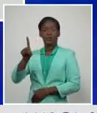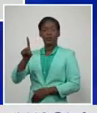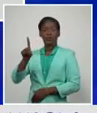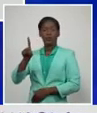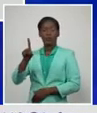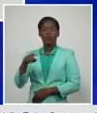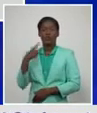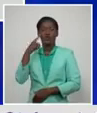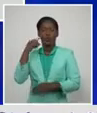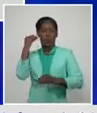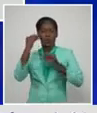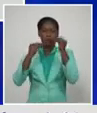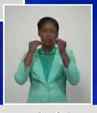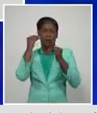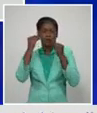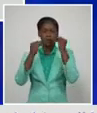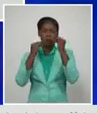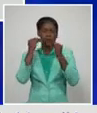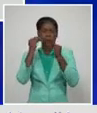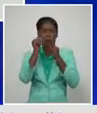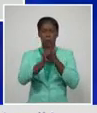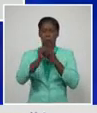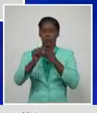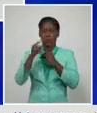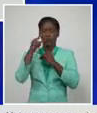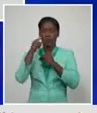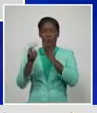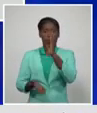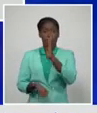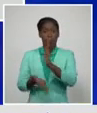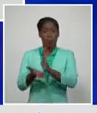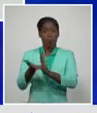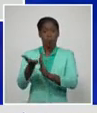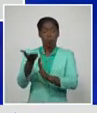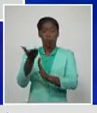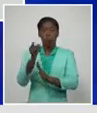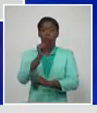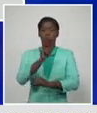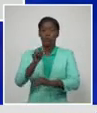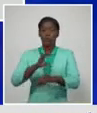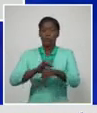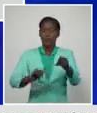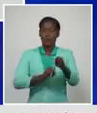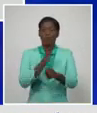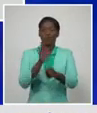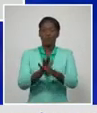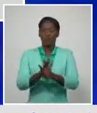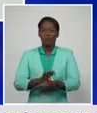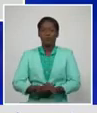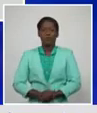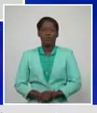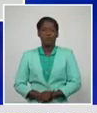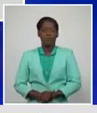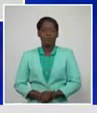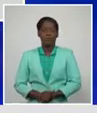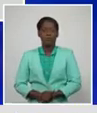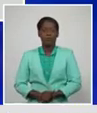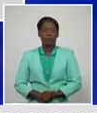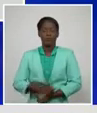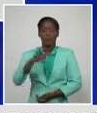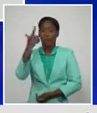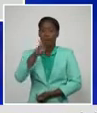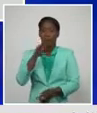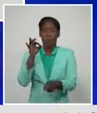COVID-19 diagnosticados en marzo superó al de febrero. Abril rompimos mal,